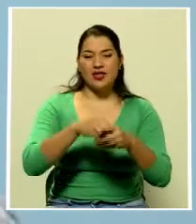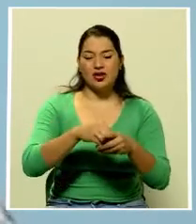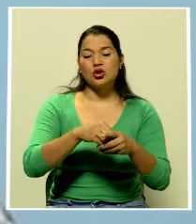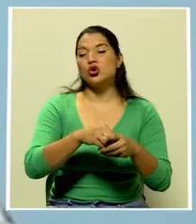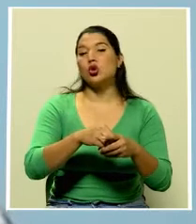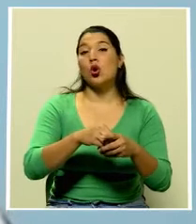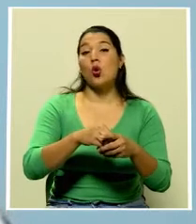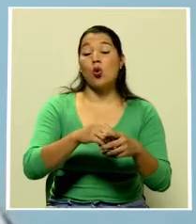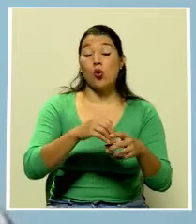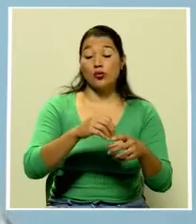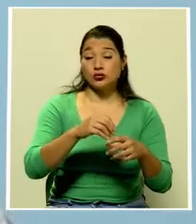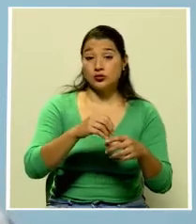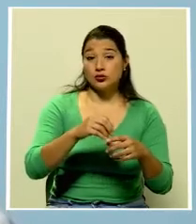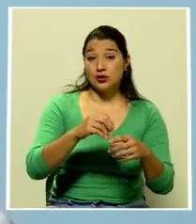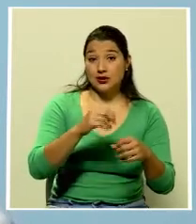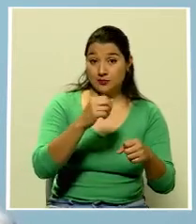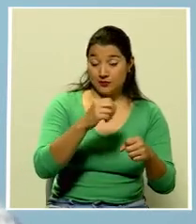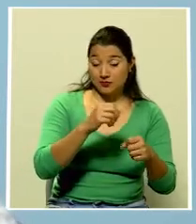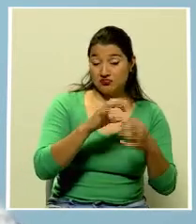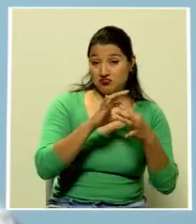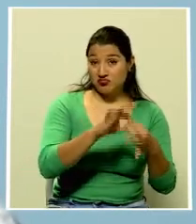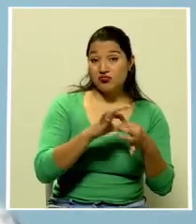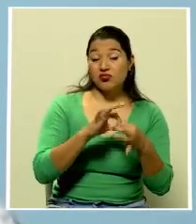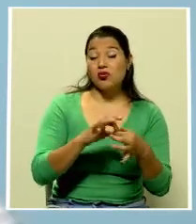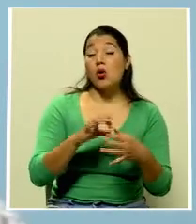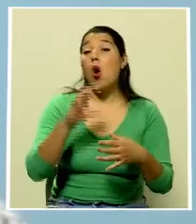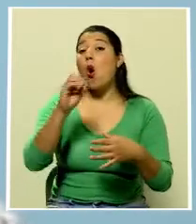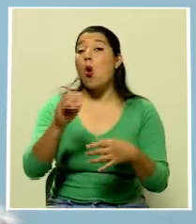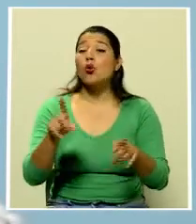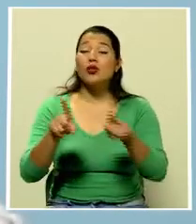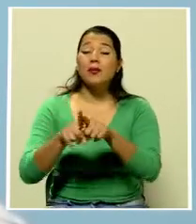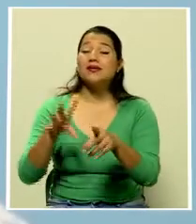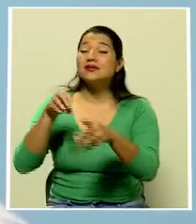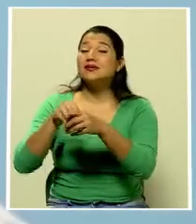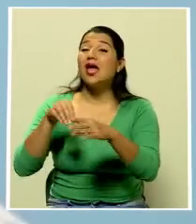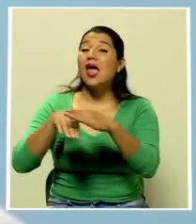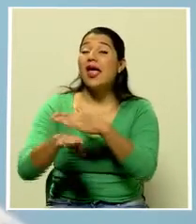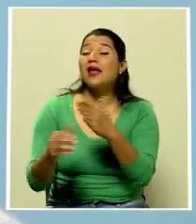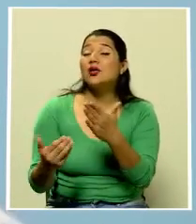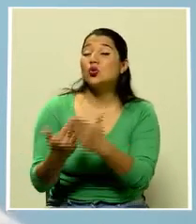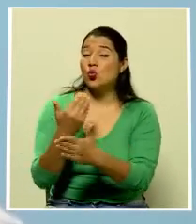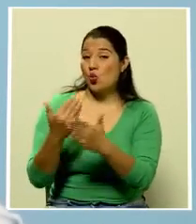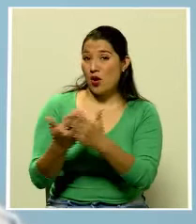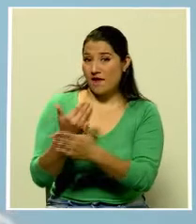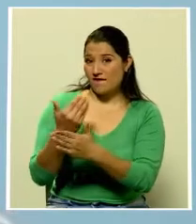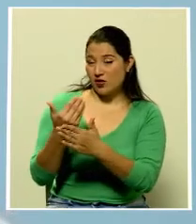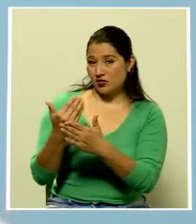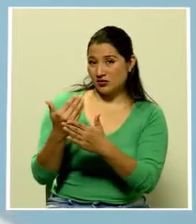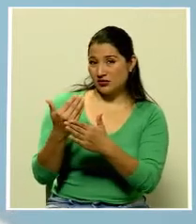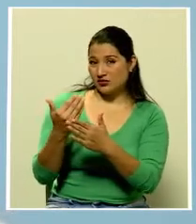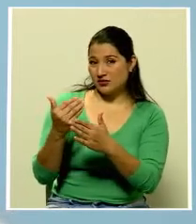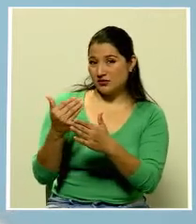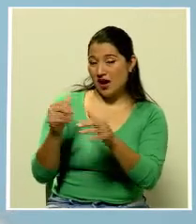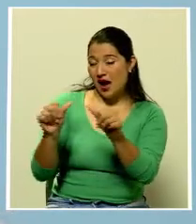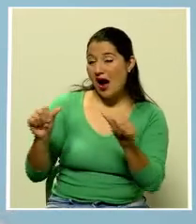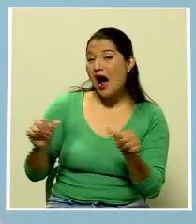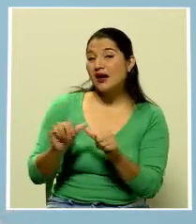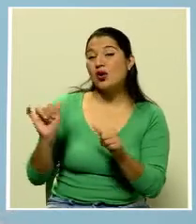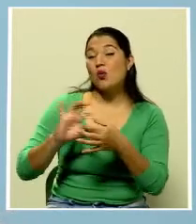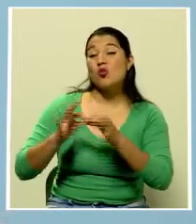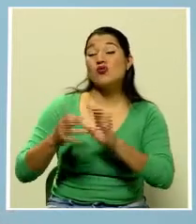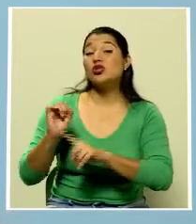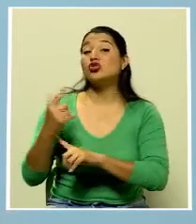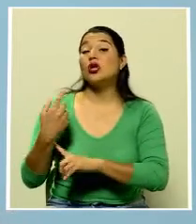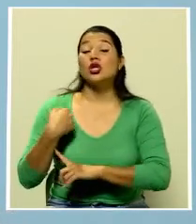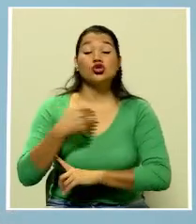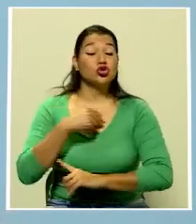queriendo incursionar en medios novedosos como las redes sociales, nosotros no debemos bajar la guardia